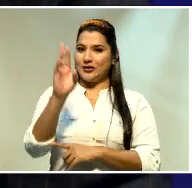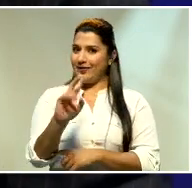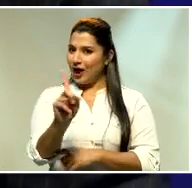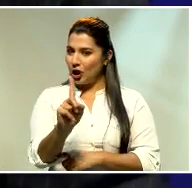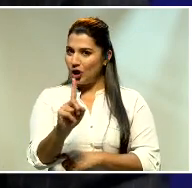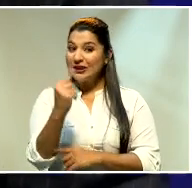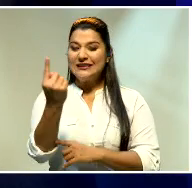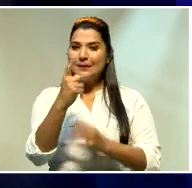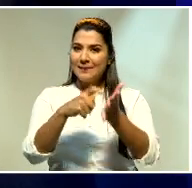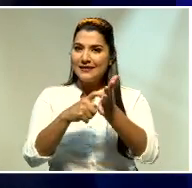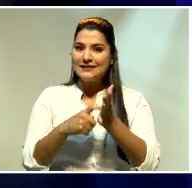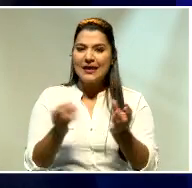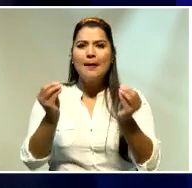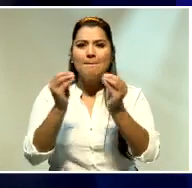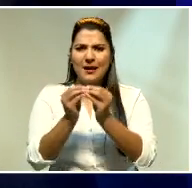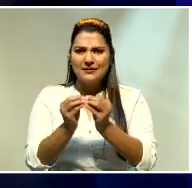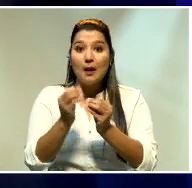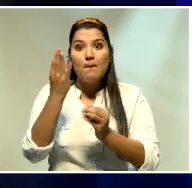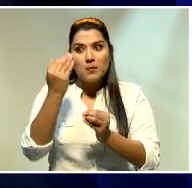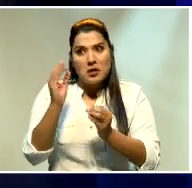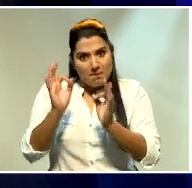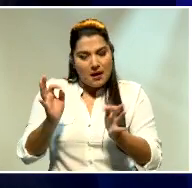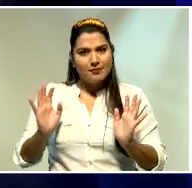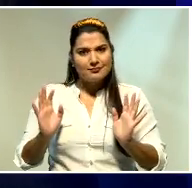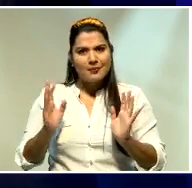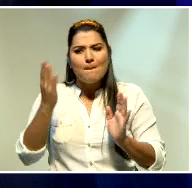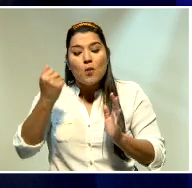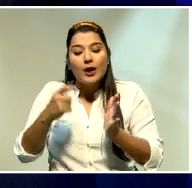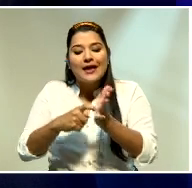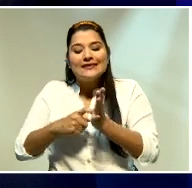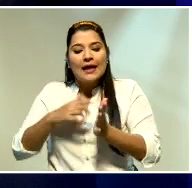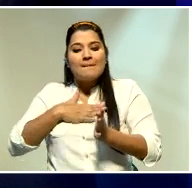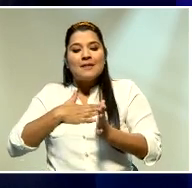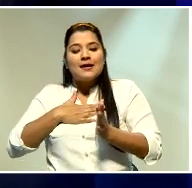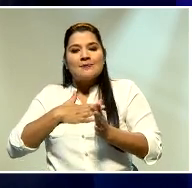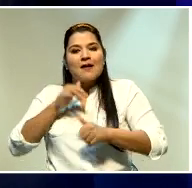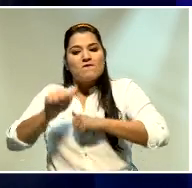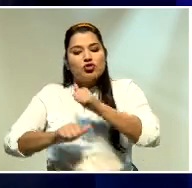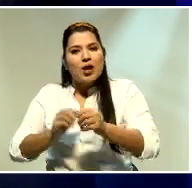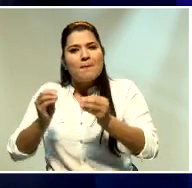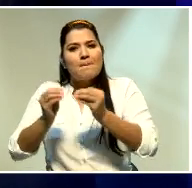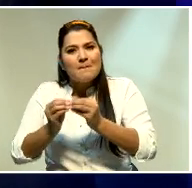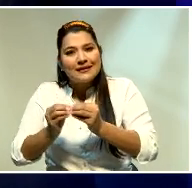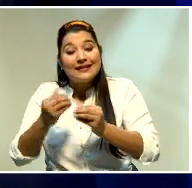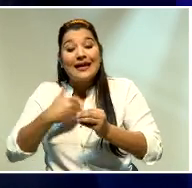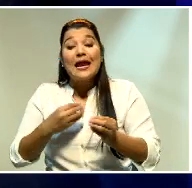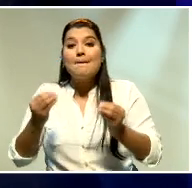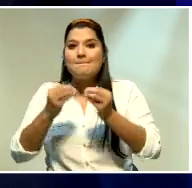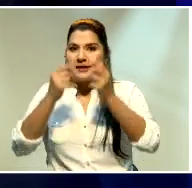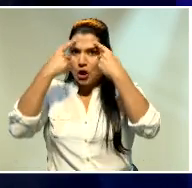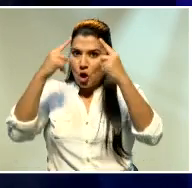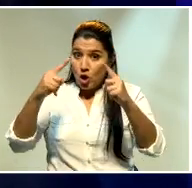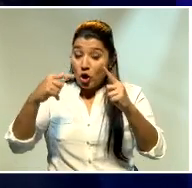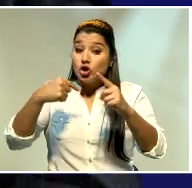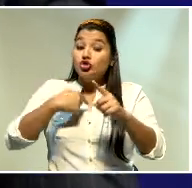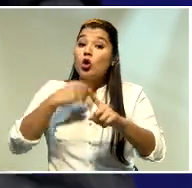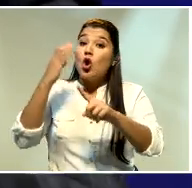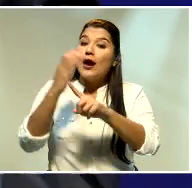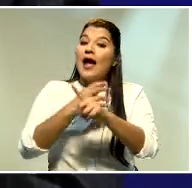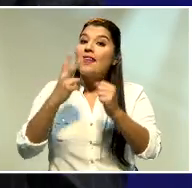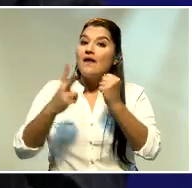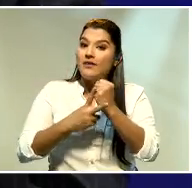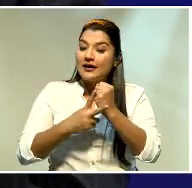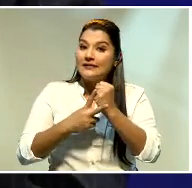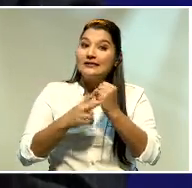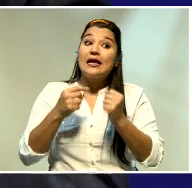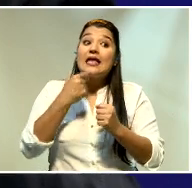exige más a nosotros de dar resultados. Mi ambición aquí, yo lo he dicho desde el inicio, es dar resultados. Yo cada vez que dije